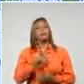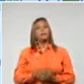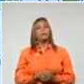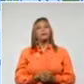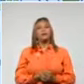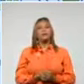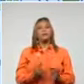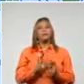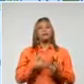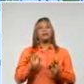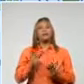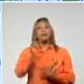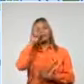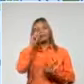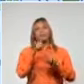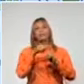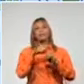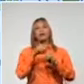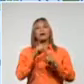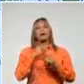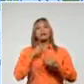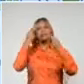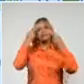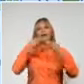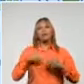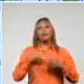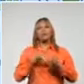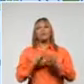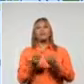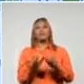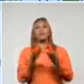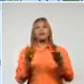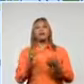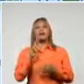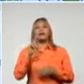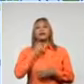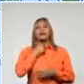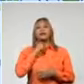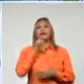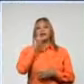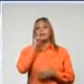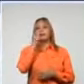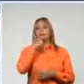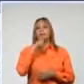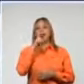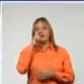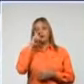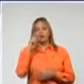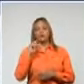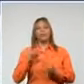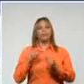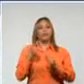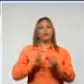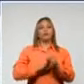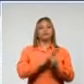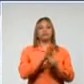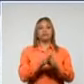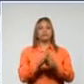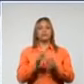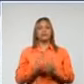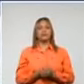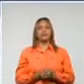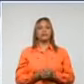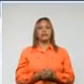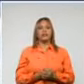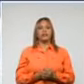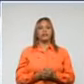tema salud de rebaño después de más de 10 meses de la COVID-19. Sí, mira, la inmunidad